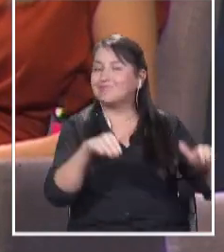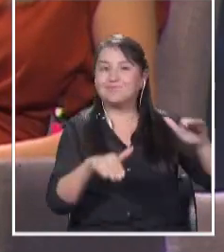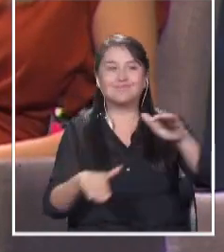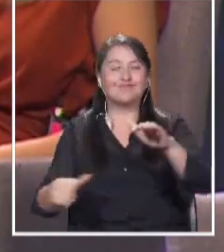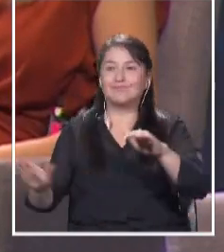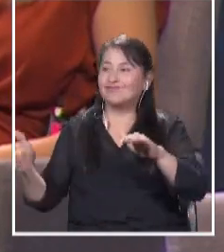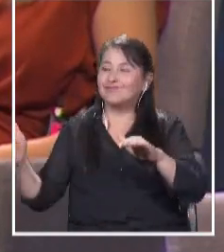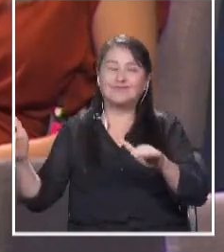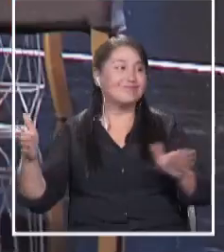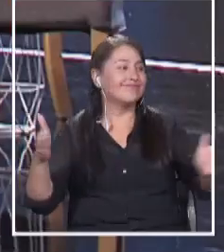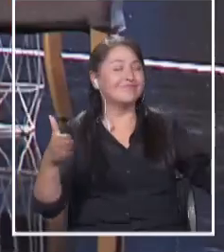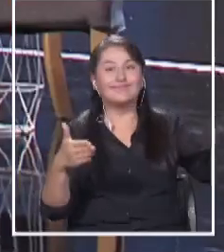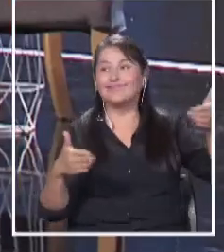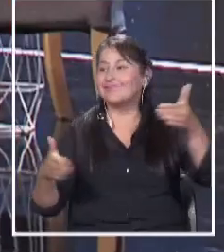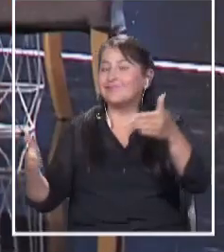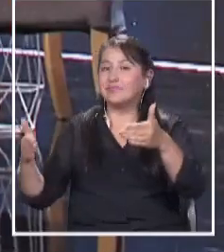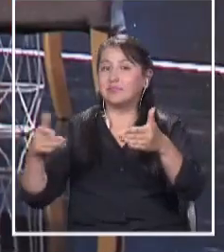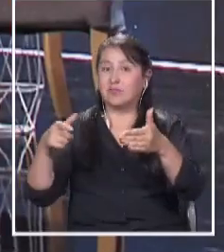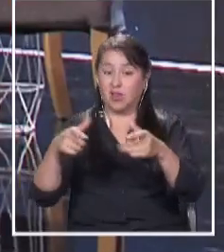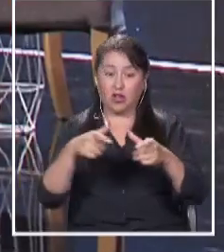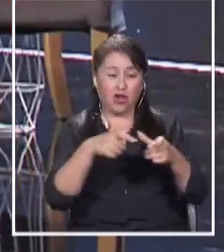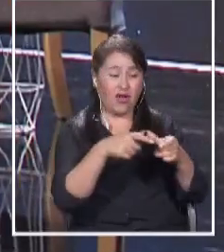Eso lo que vemos es un tarro.